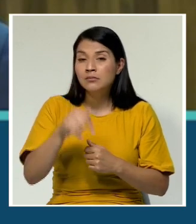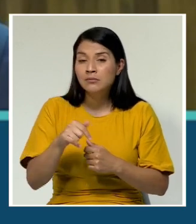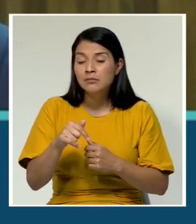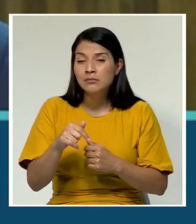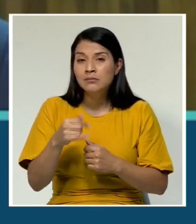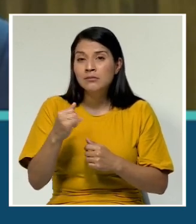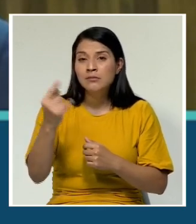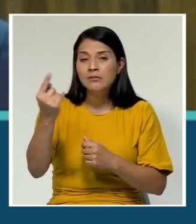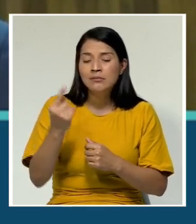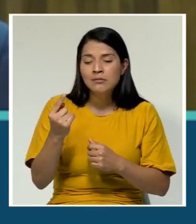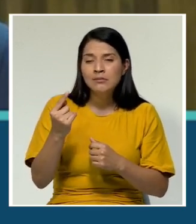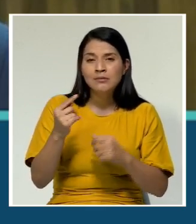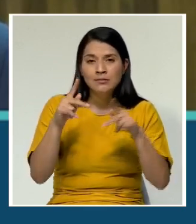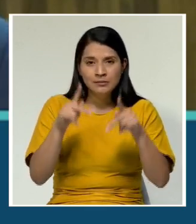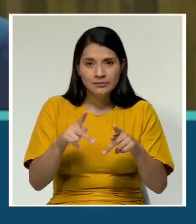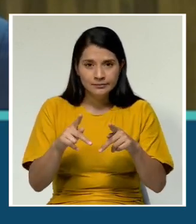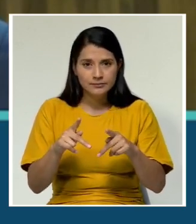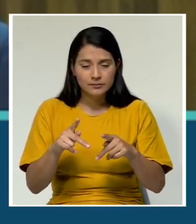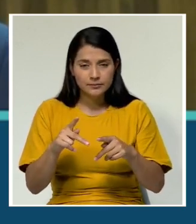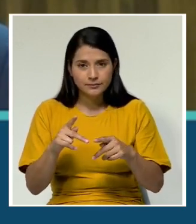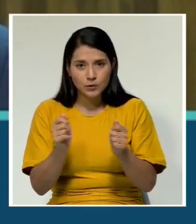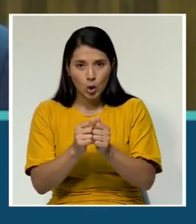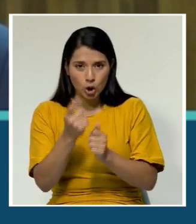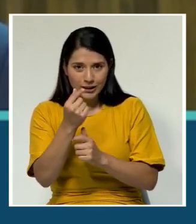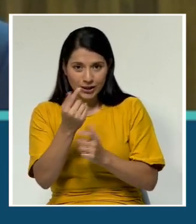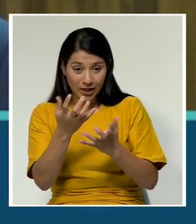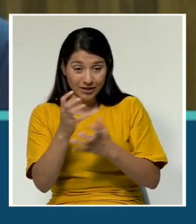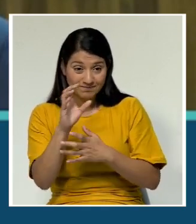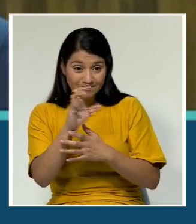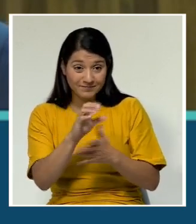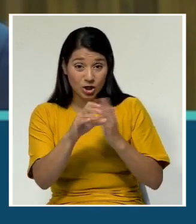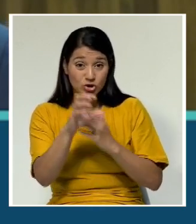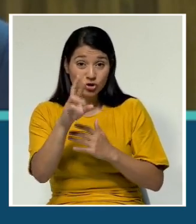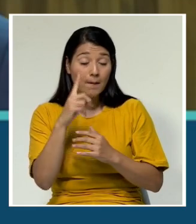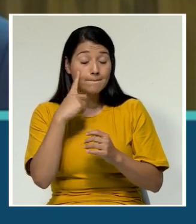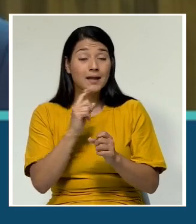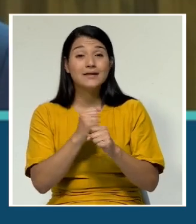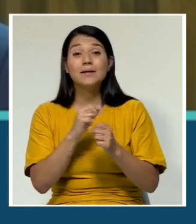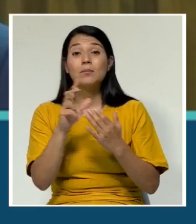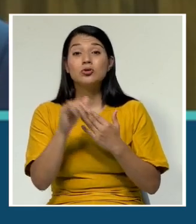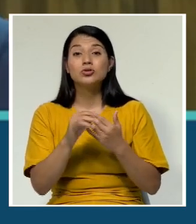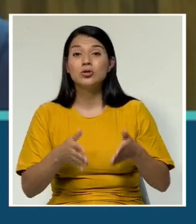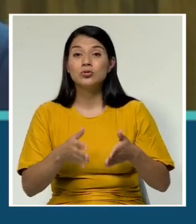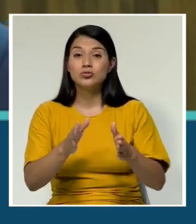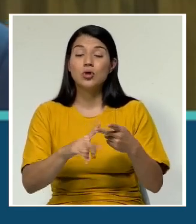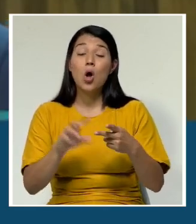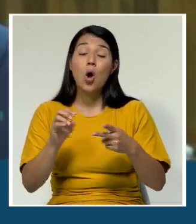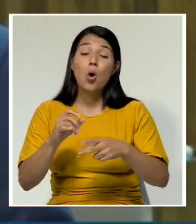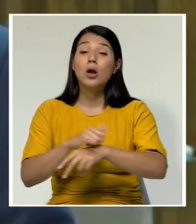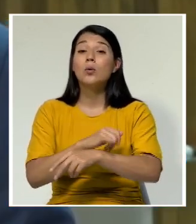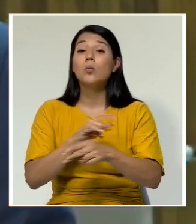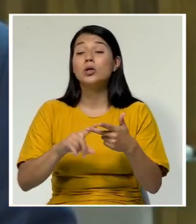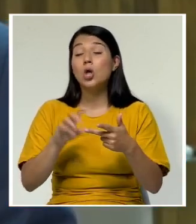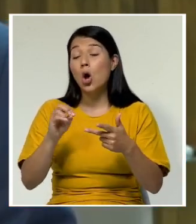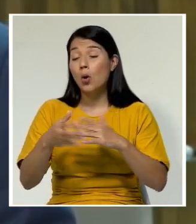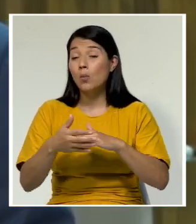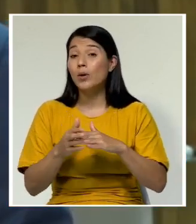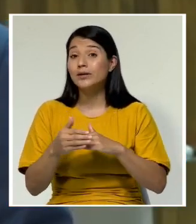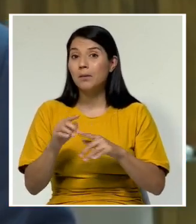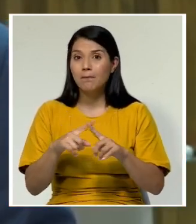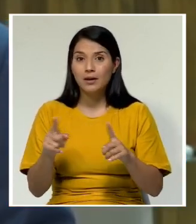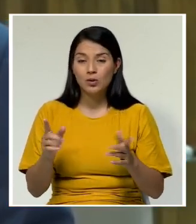río Torres e intercambio de circunvalación, carretera San Carlos, ruta 32, Río Frío Limón, radial Lindora, carretera